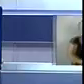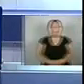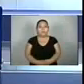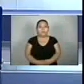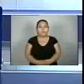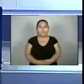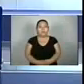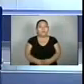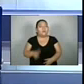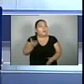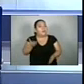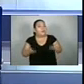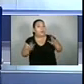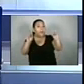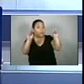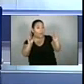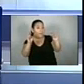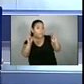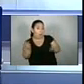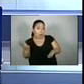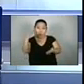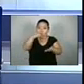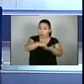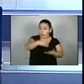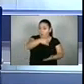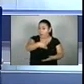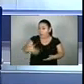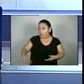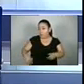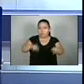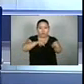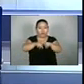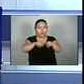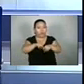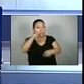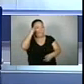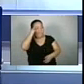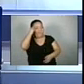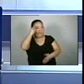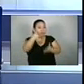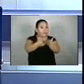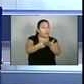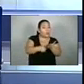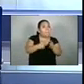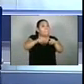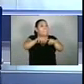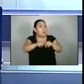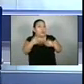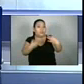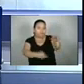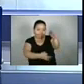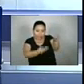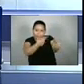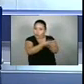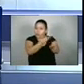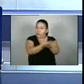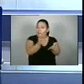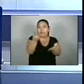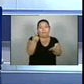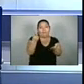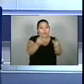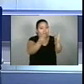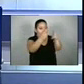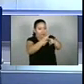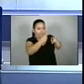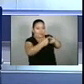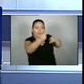El tema de la posibilidad de la reelección presidencial comienza a despegar en el país. Aunque aún no se presentan las propuestas de reforma a la